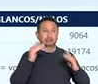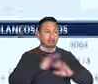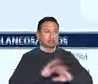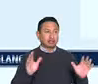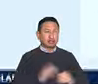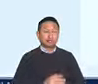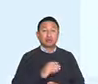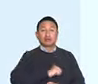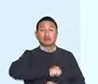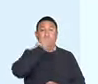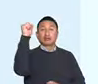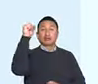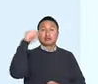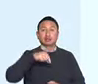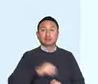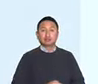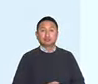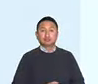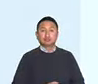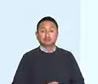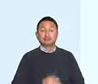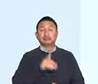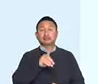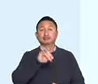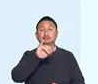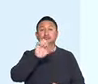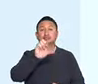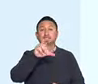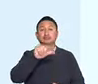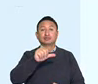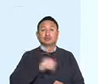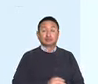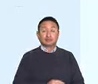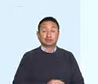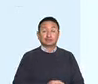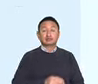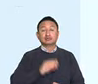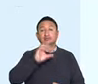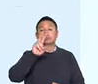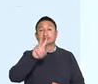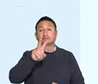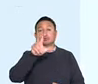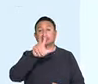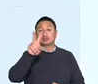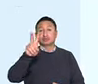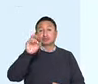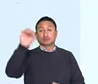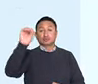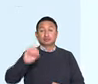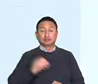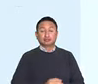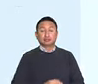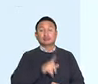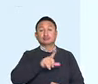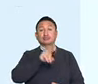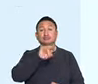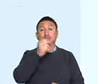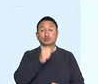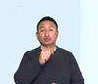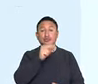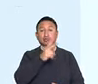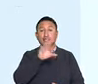El ganador aquí sería Diana Caiza con el 32.19%, le sigue Luis Amoroso Mora con